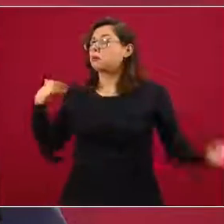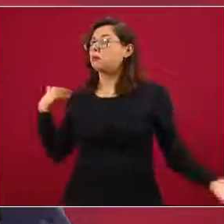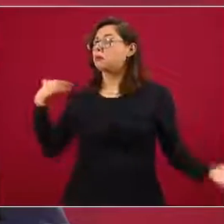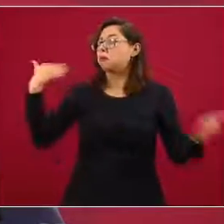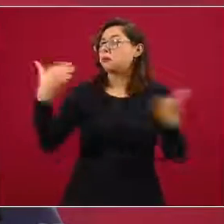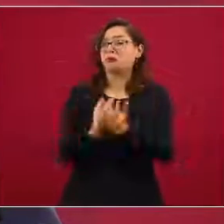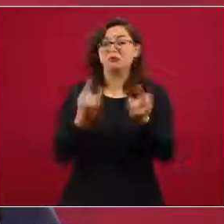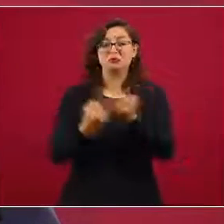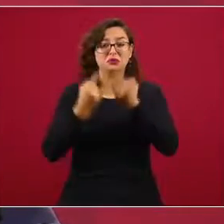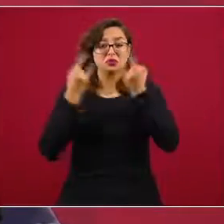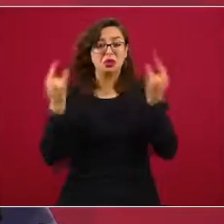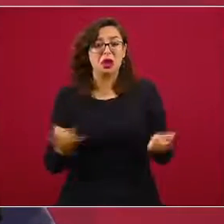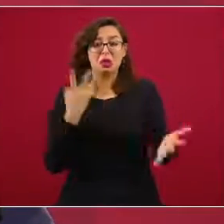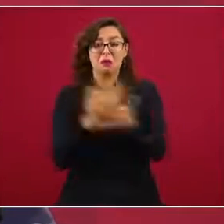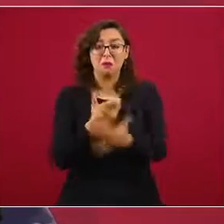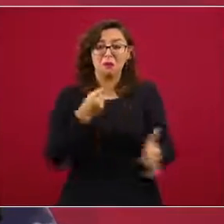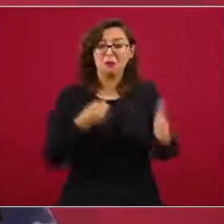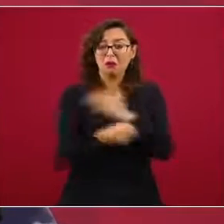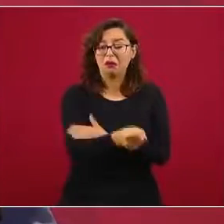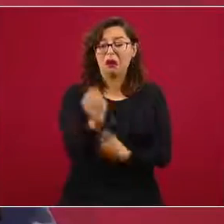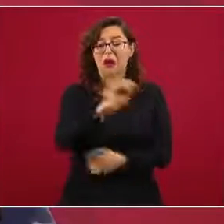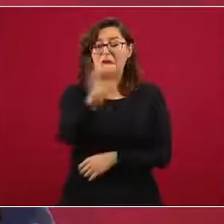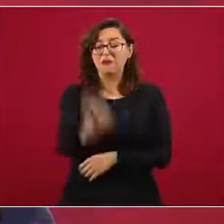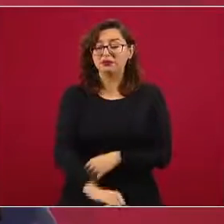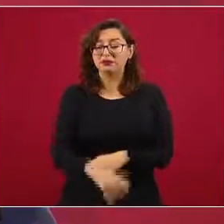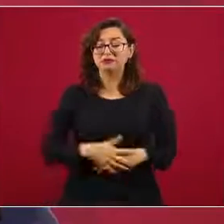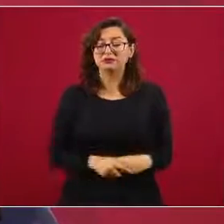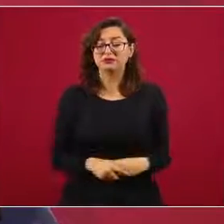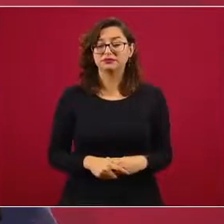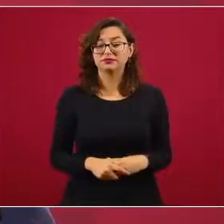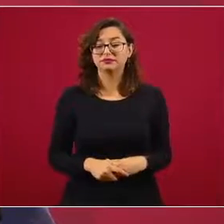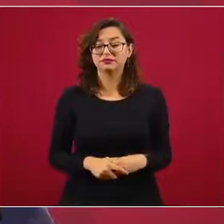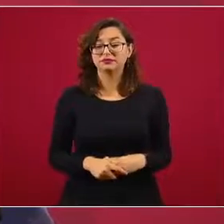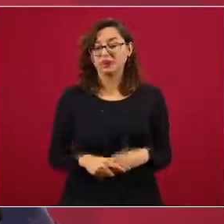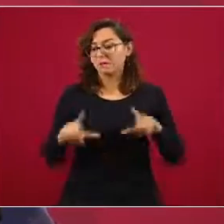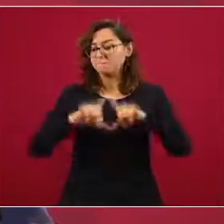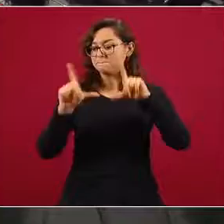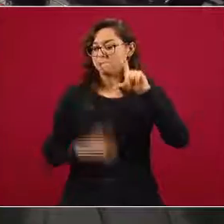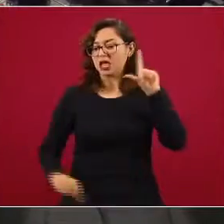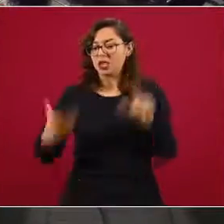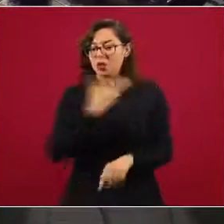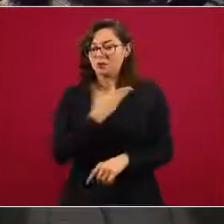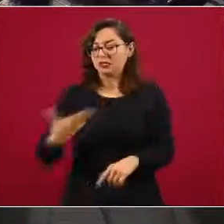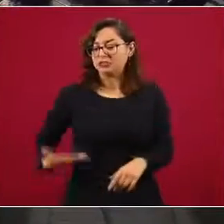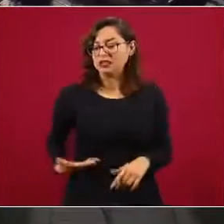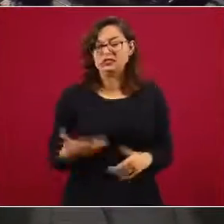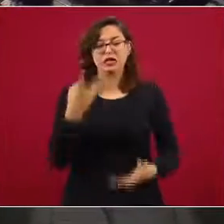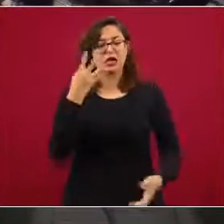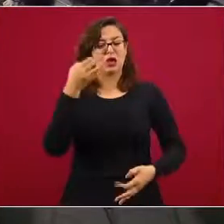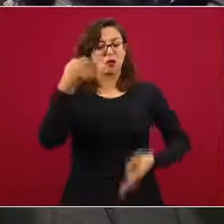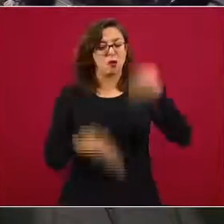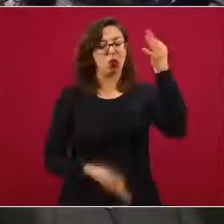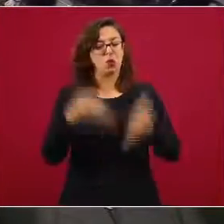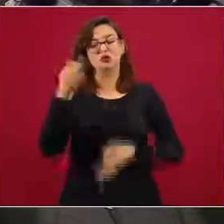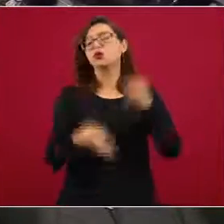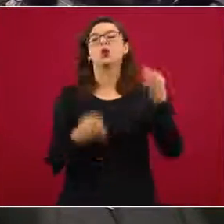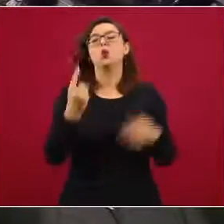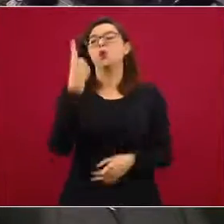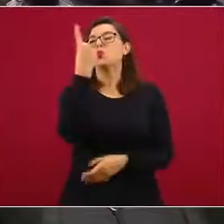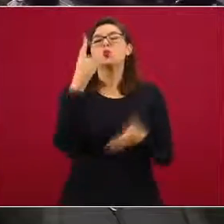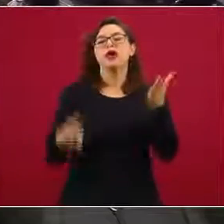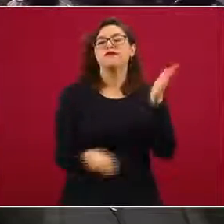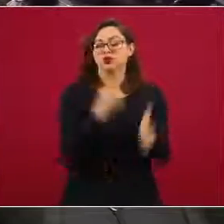por corrupción. Yo les comentaba que el único juicio por corrupción se lo